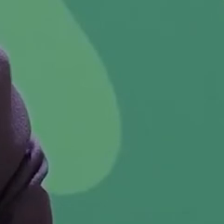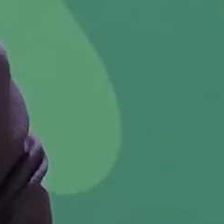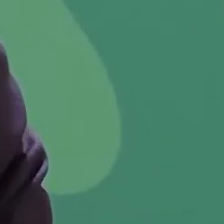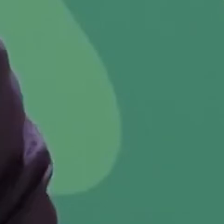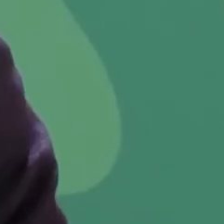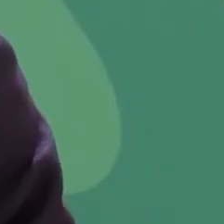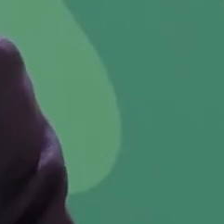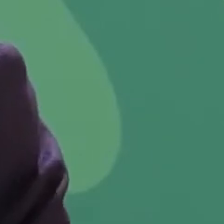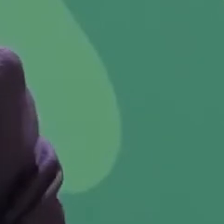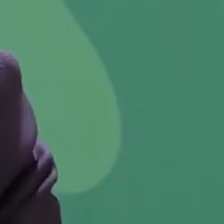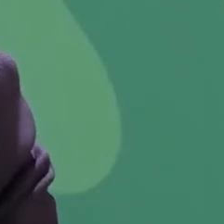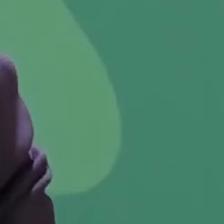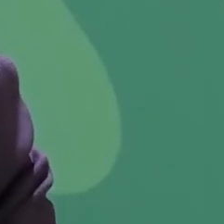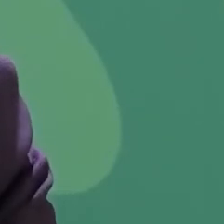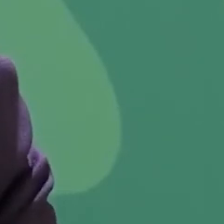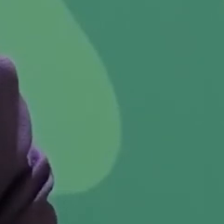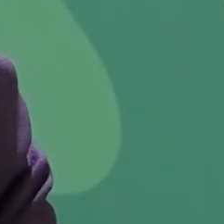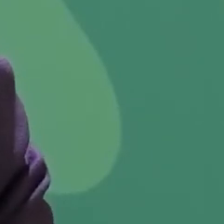Todo esto